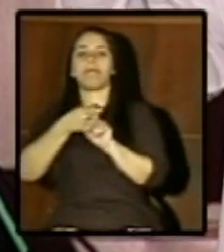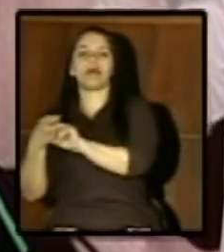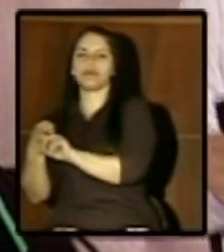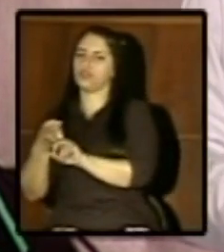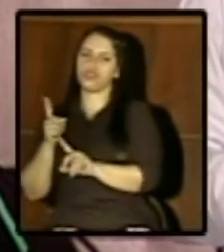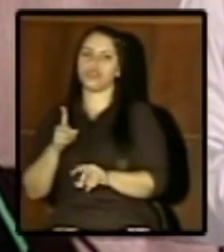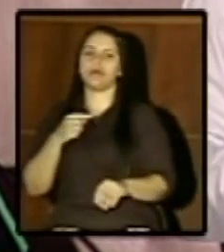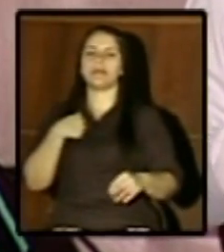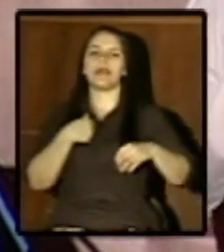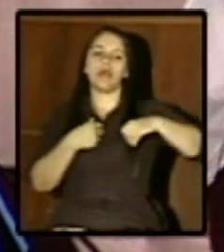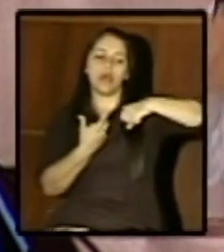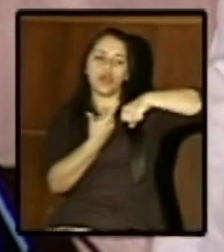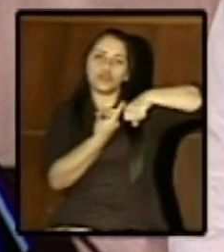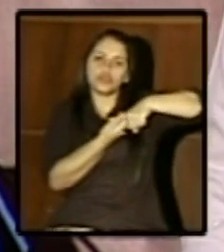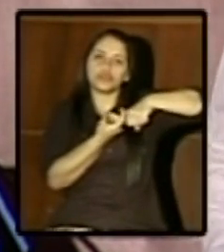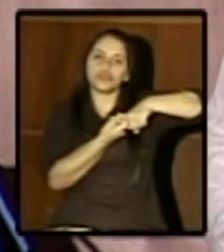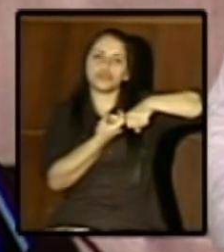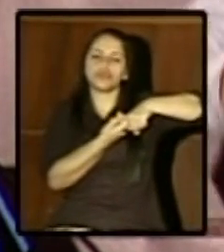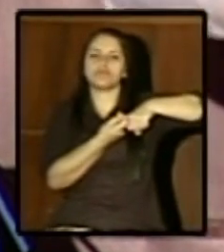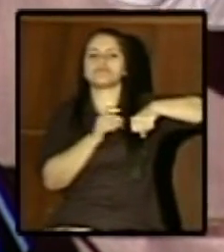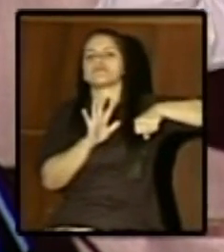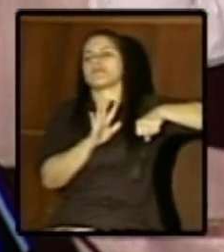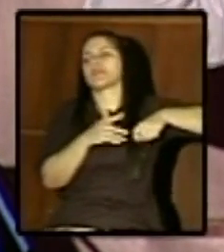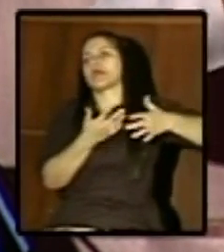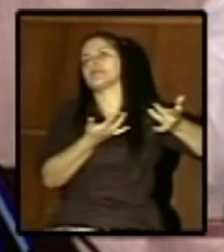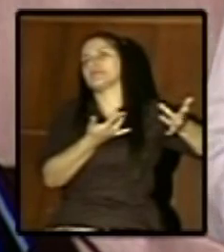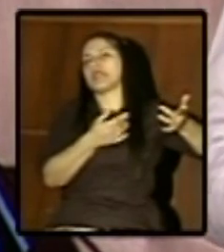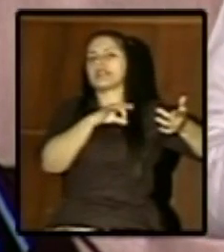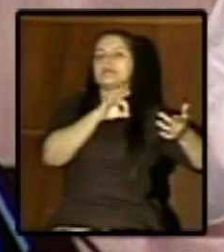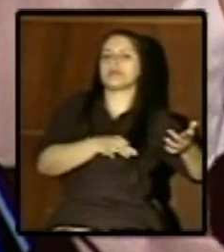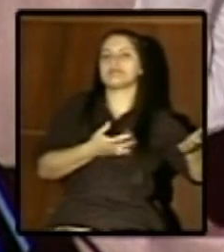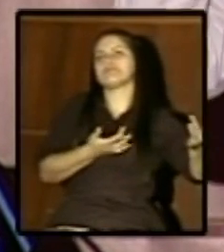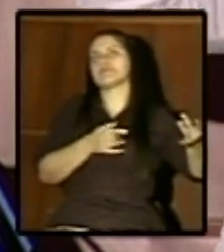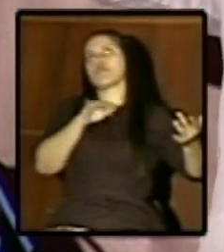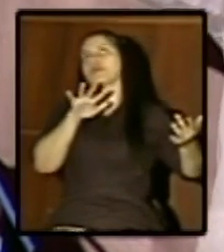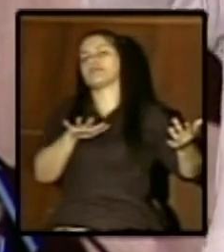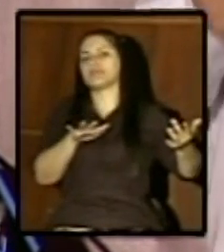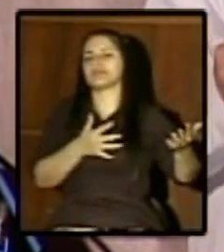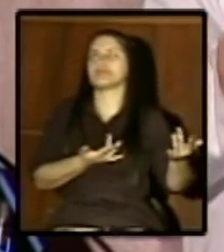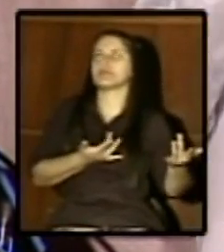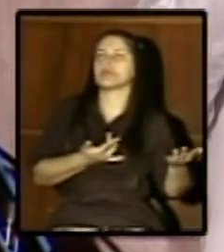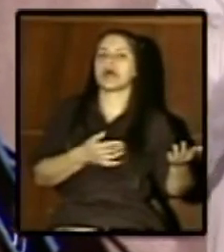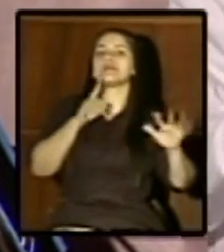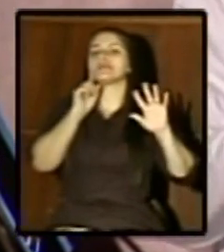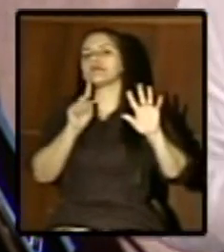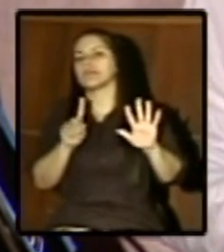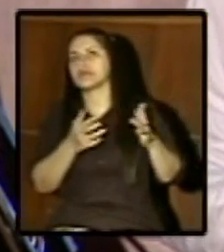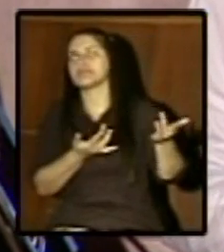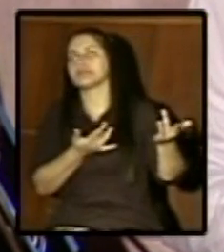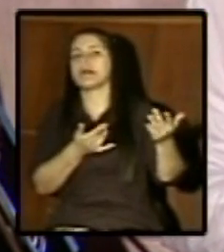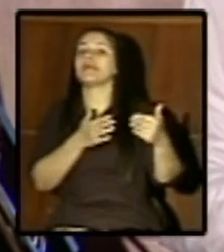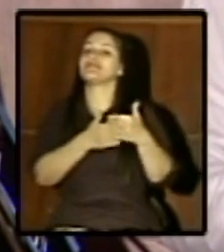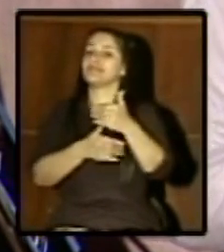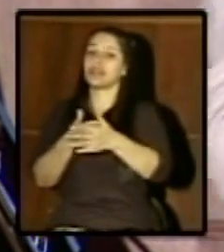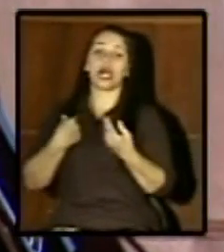se dejen, por así decirlo, hay que espaciarlas siquiera 3 a 4 meses. Yo me infiltro una rodilla o un hombro